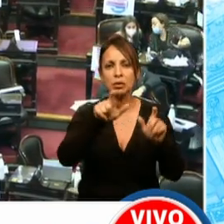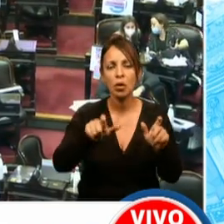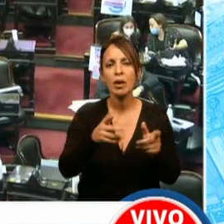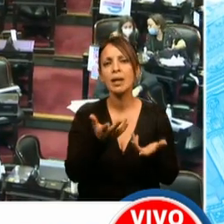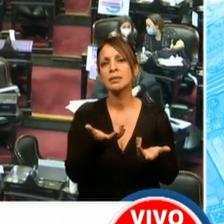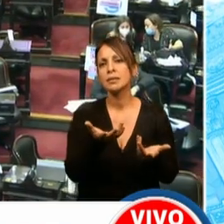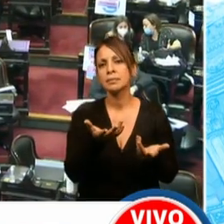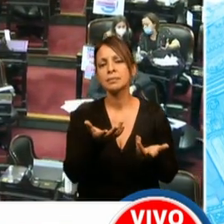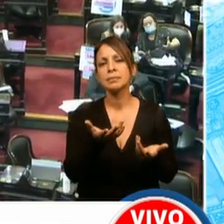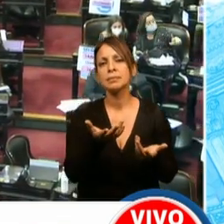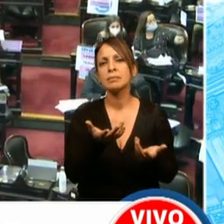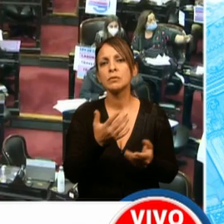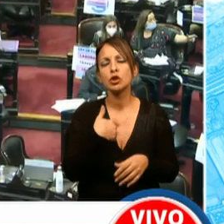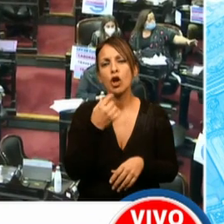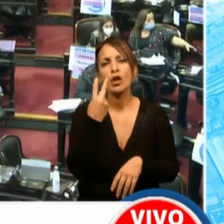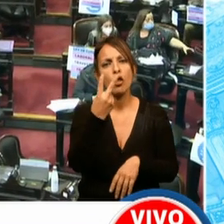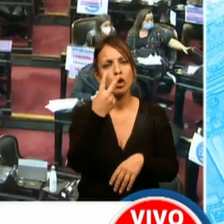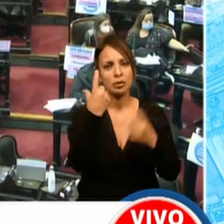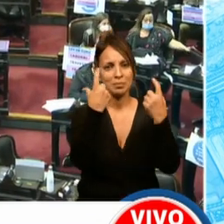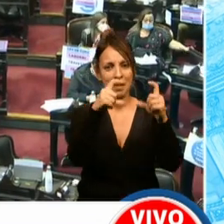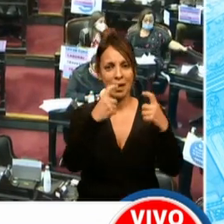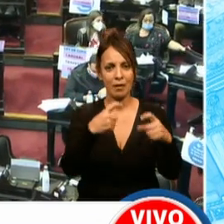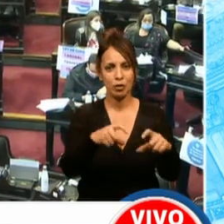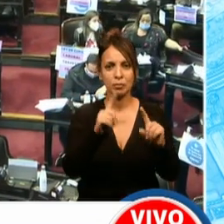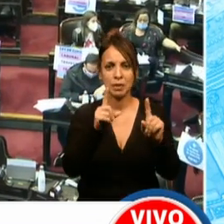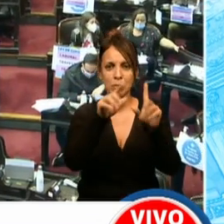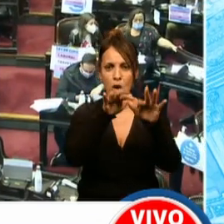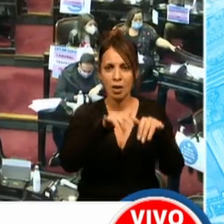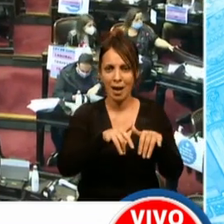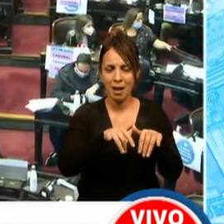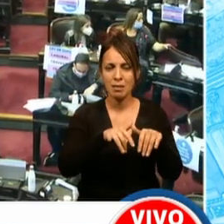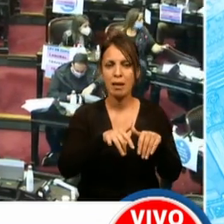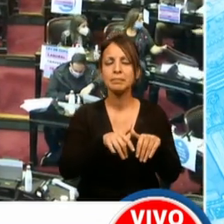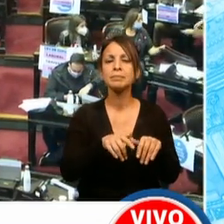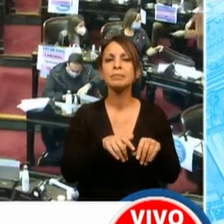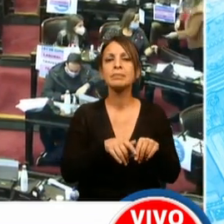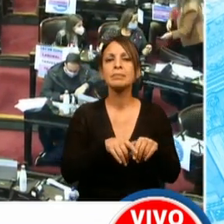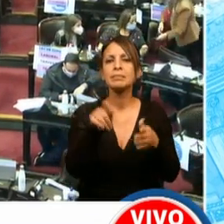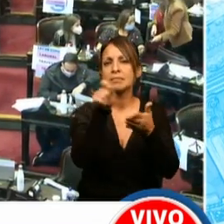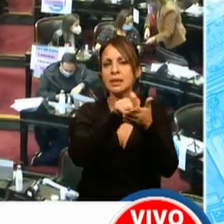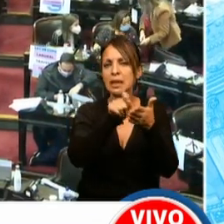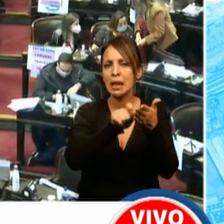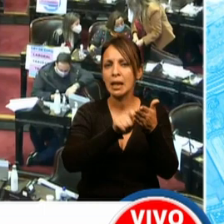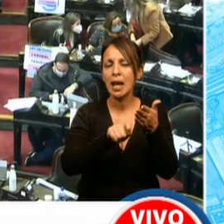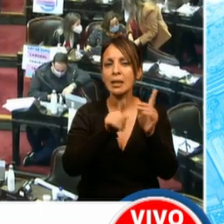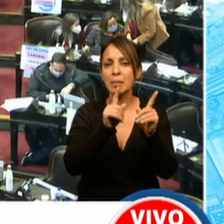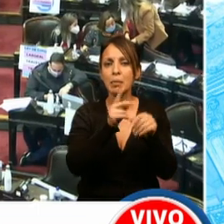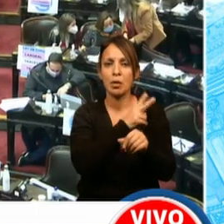y yo tengo unos párrafos de esa carta esa carta es esplendoroso